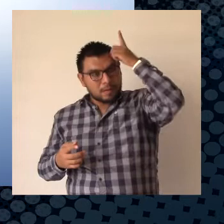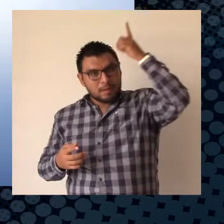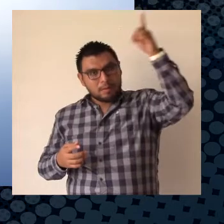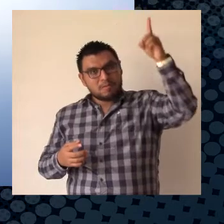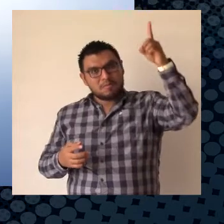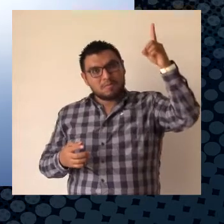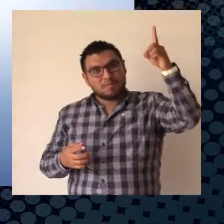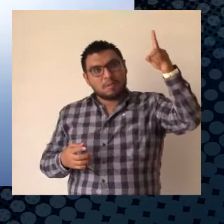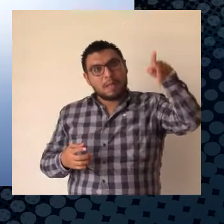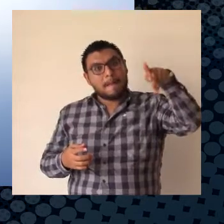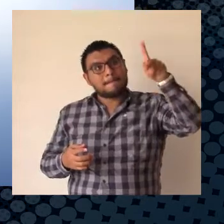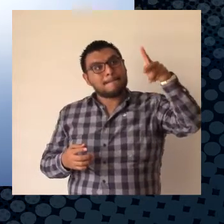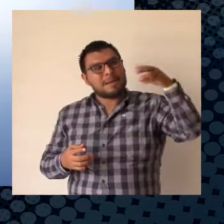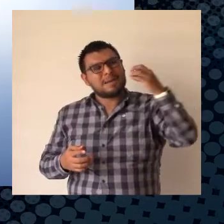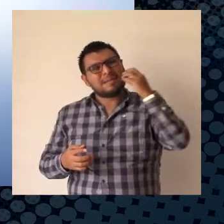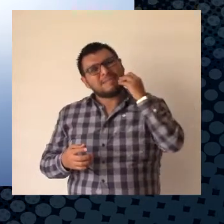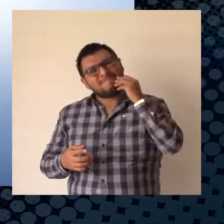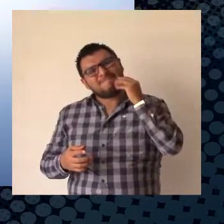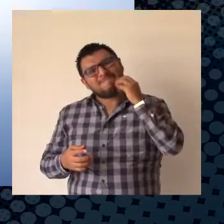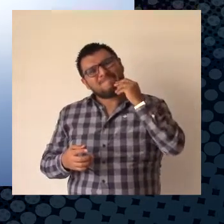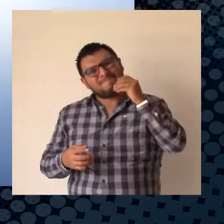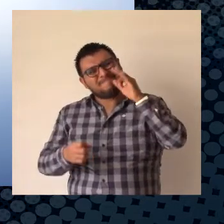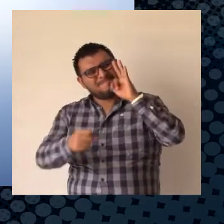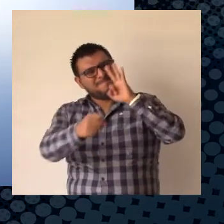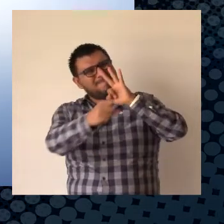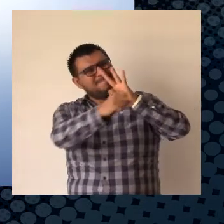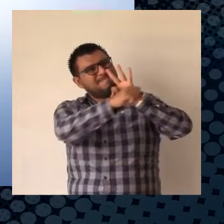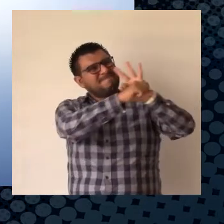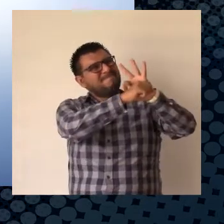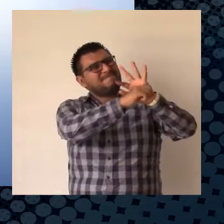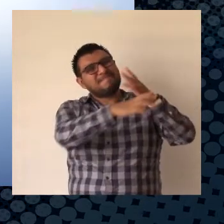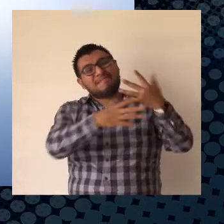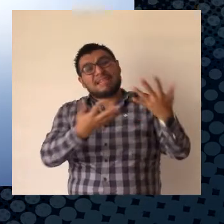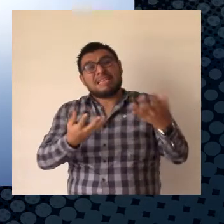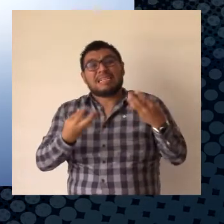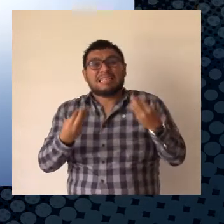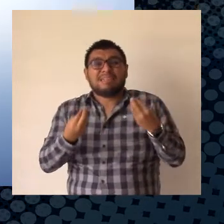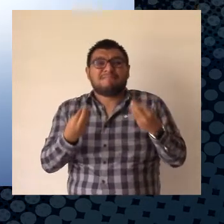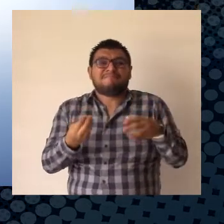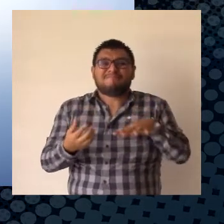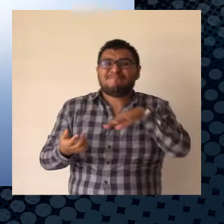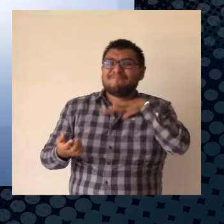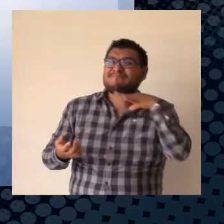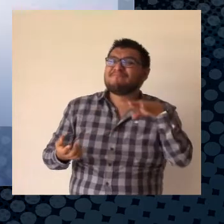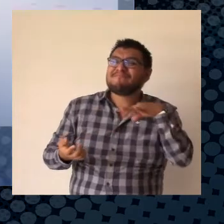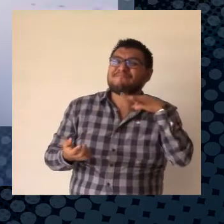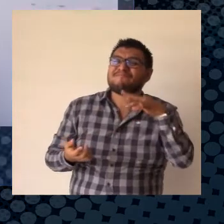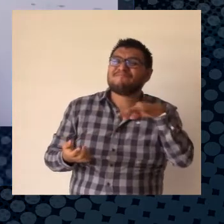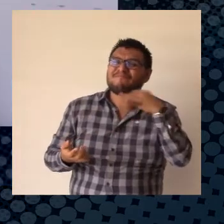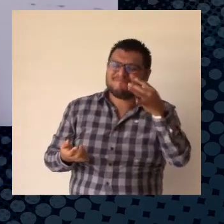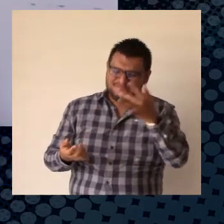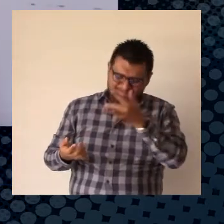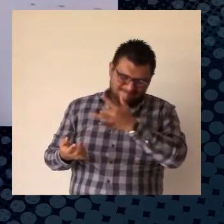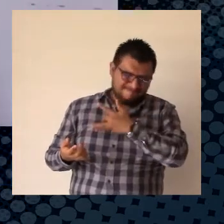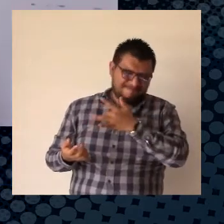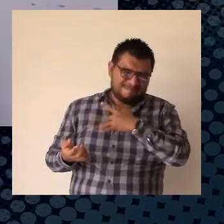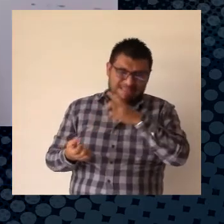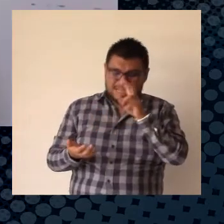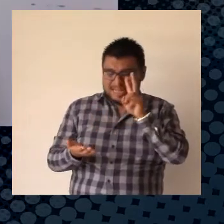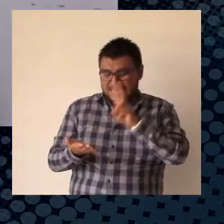de amargura os estorbe y por ella muchos sean contaminados. Énfasis en